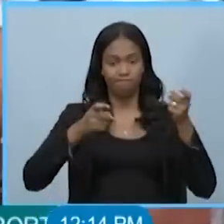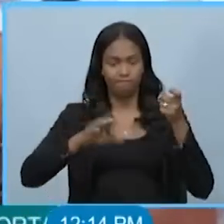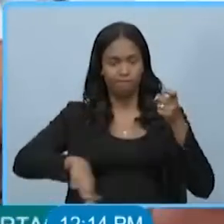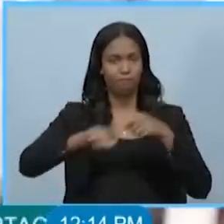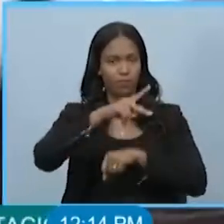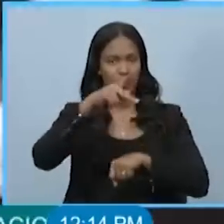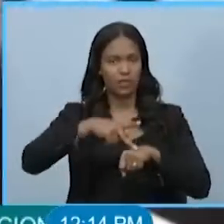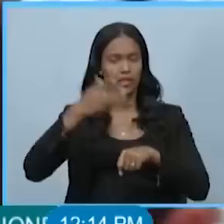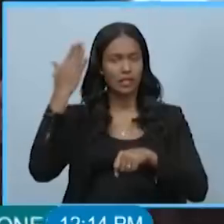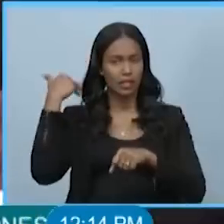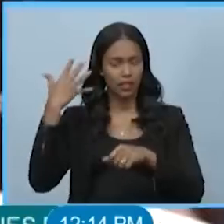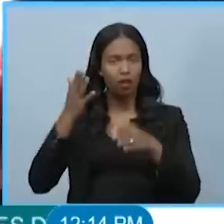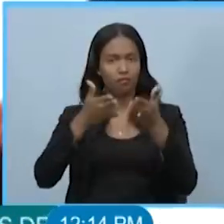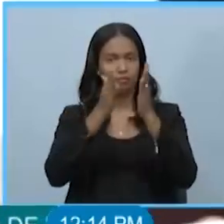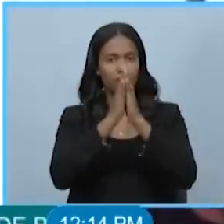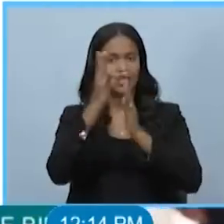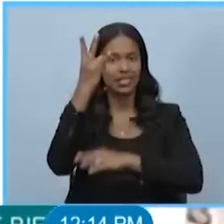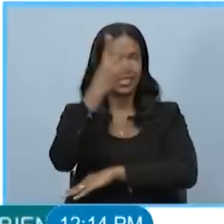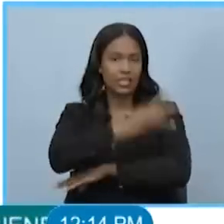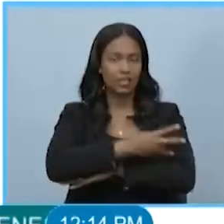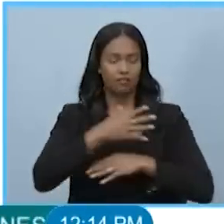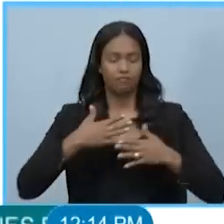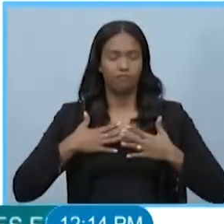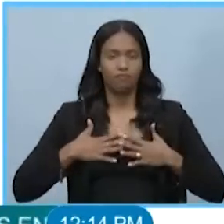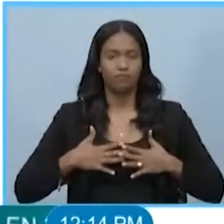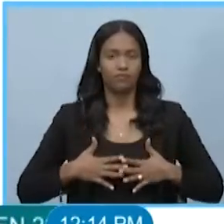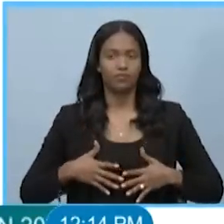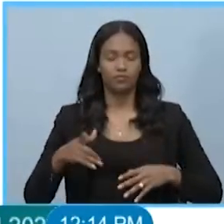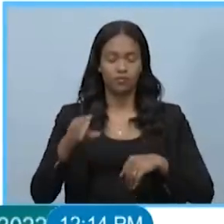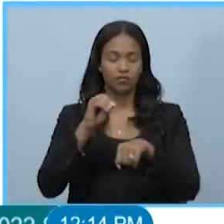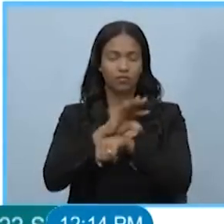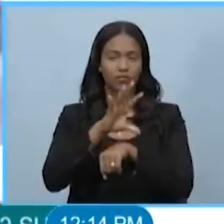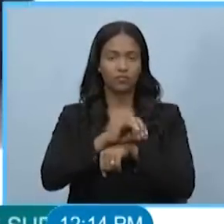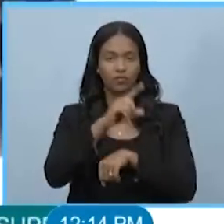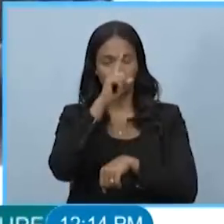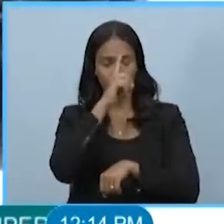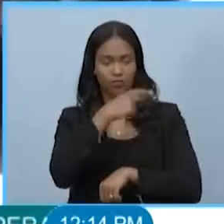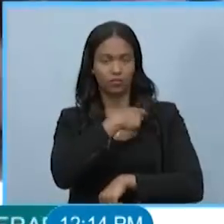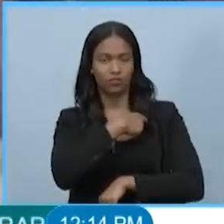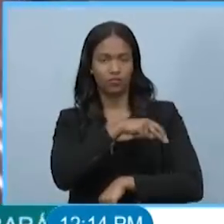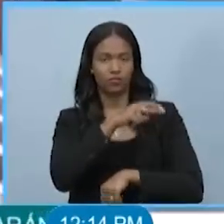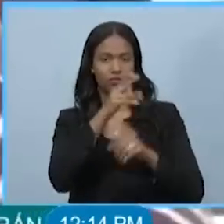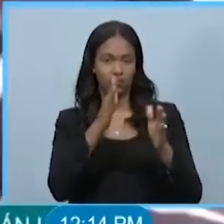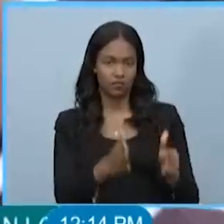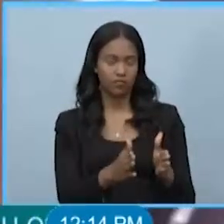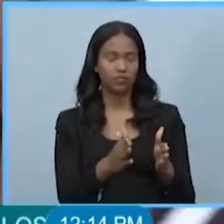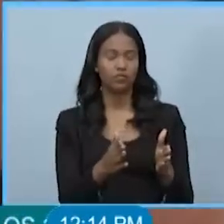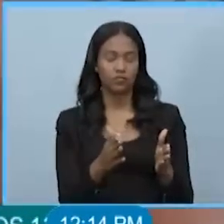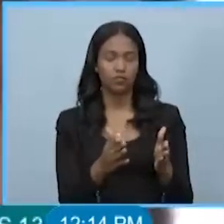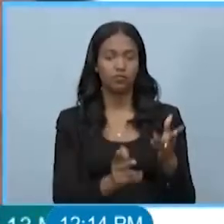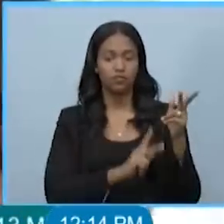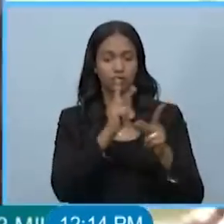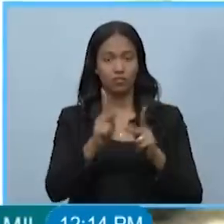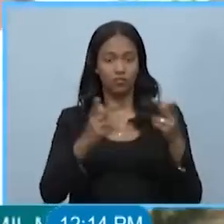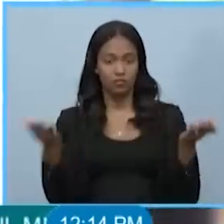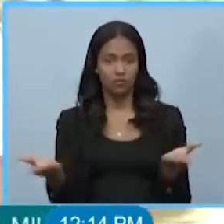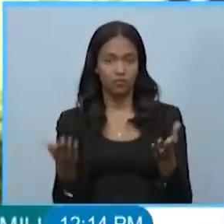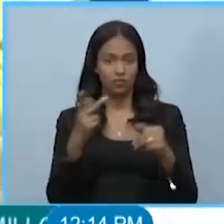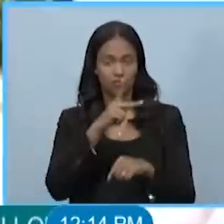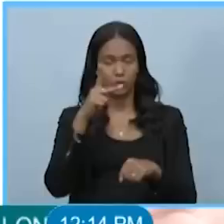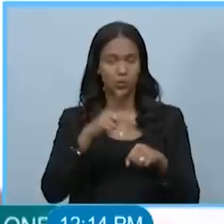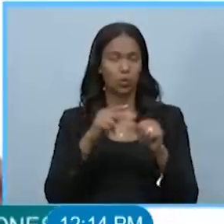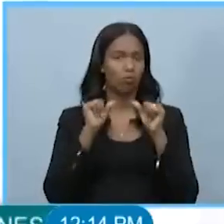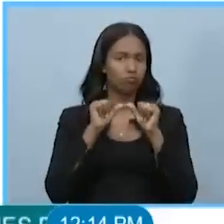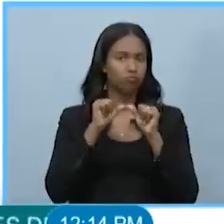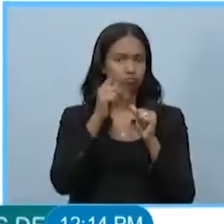solicitado, como ya les mencioné, 7 días de duelos al Consejo de Regidores. Ciudadanos de esta provincia continúan,